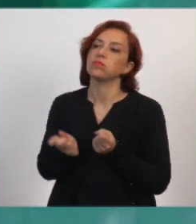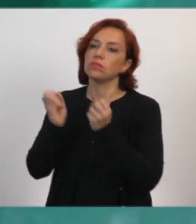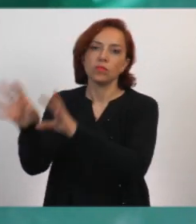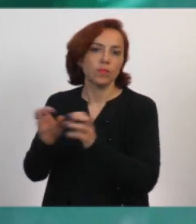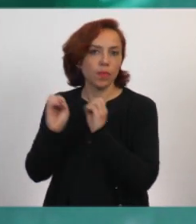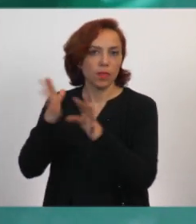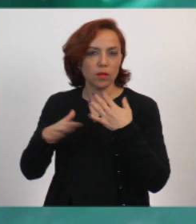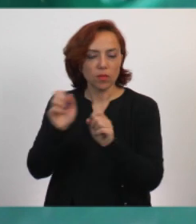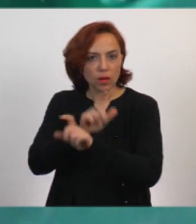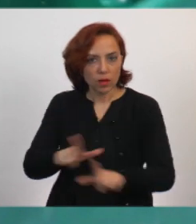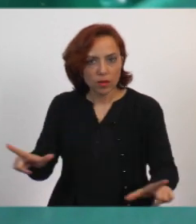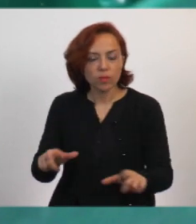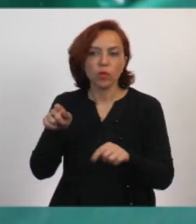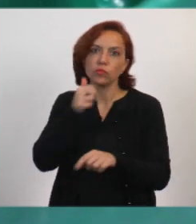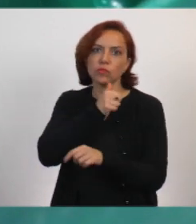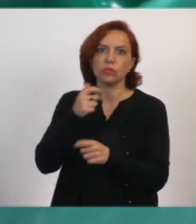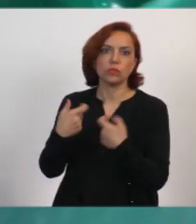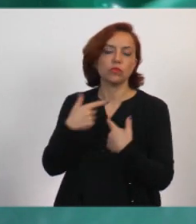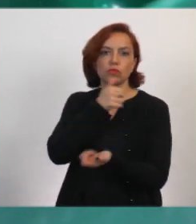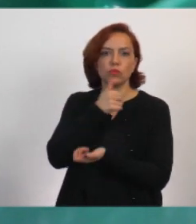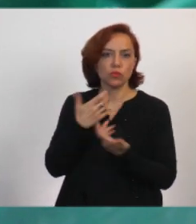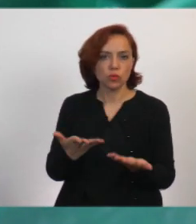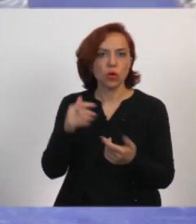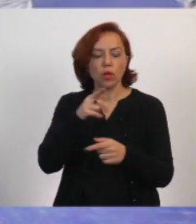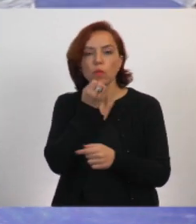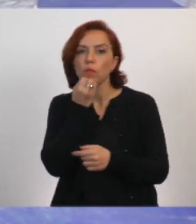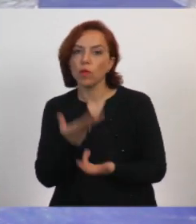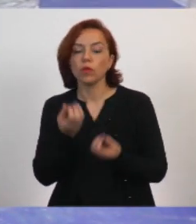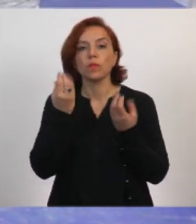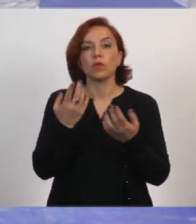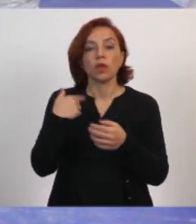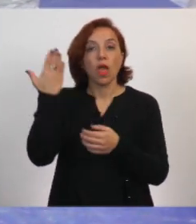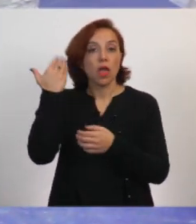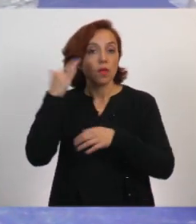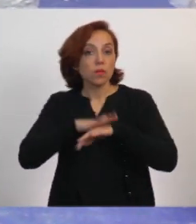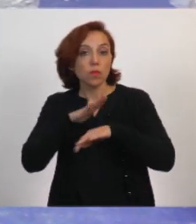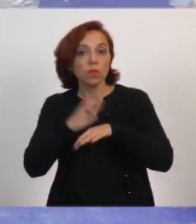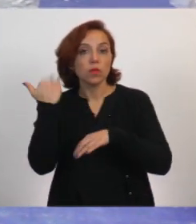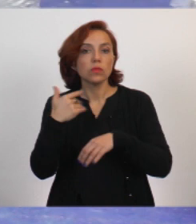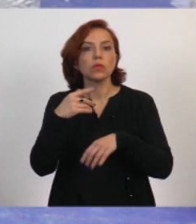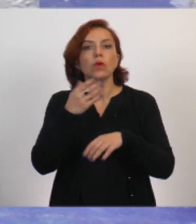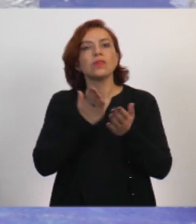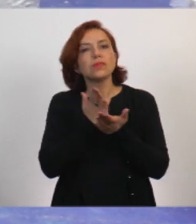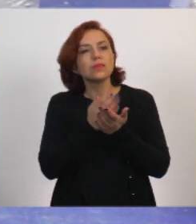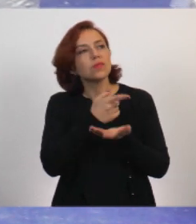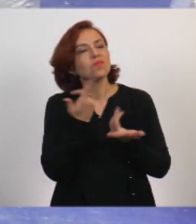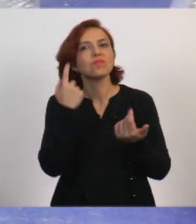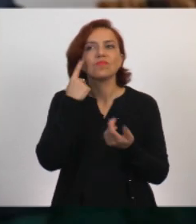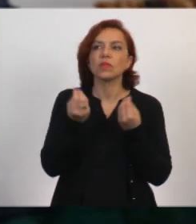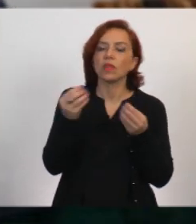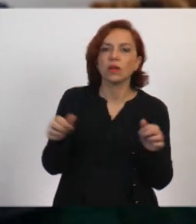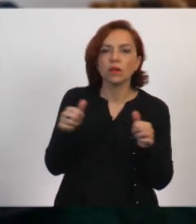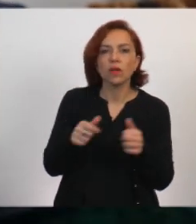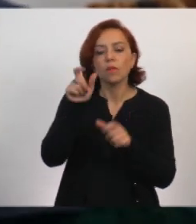ropa. Para nosotros fue una solución, como que es algo realmente admirable, porque en ese momento